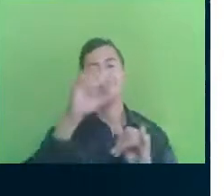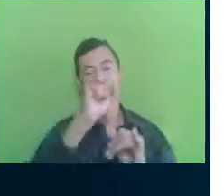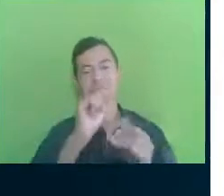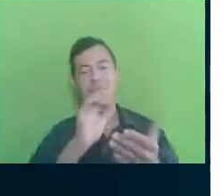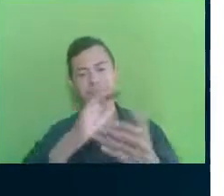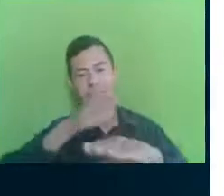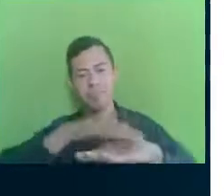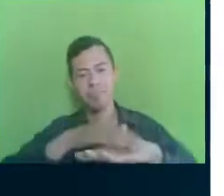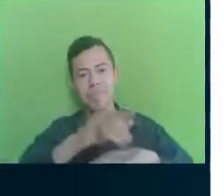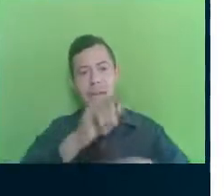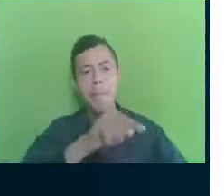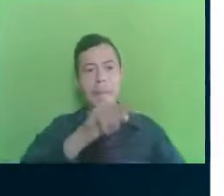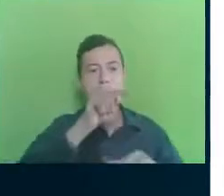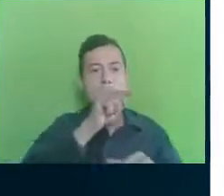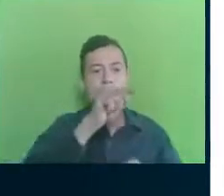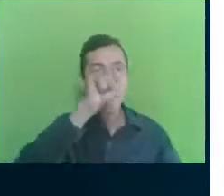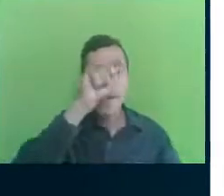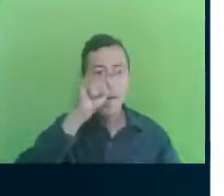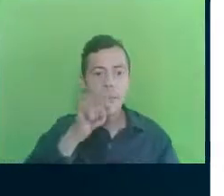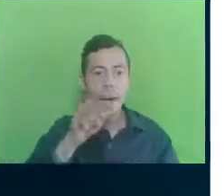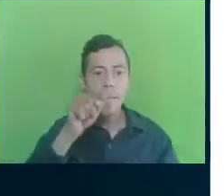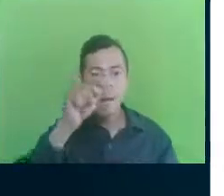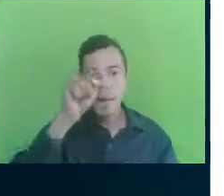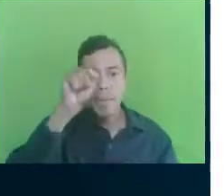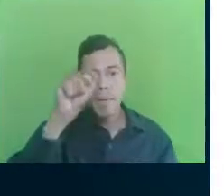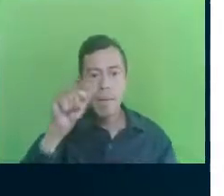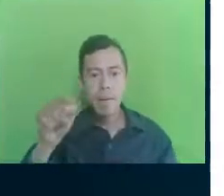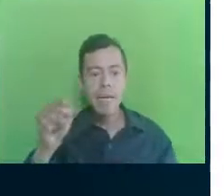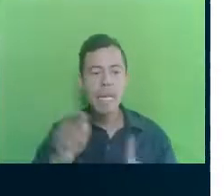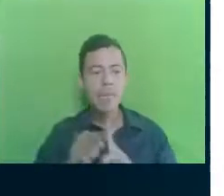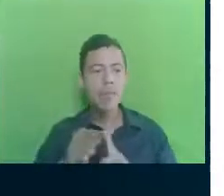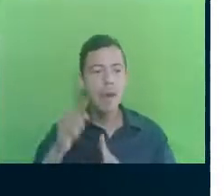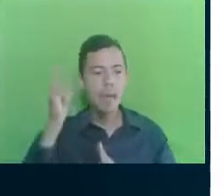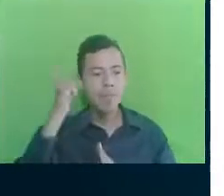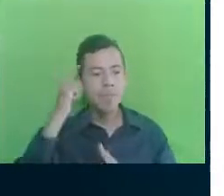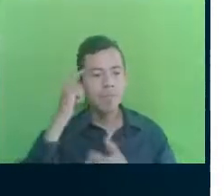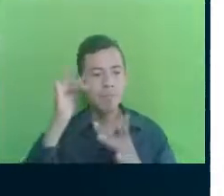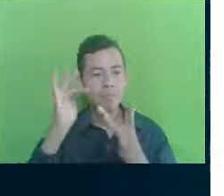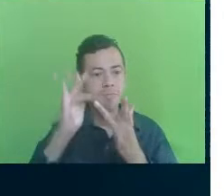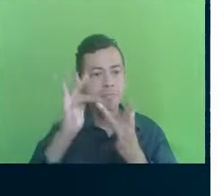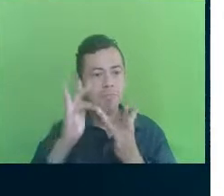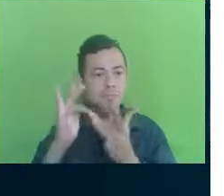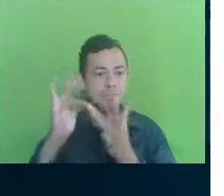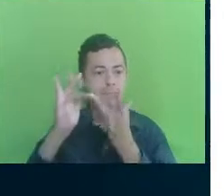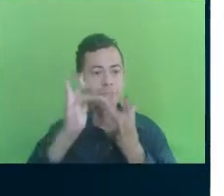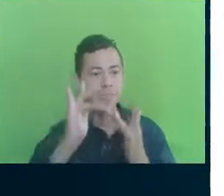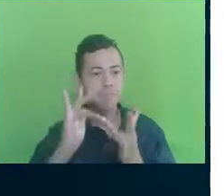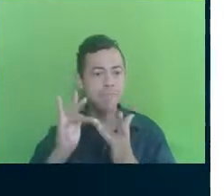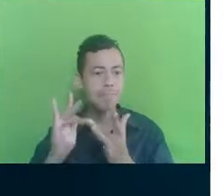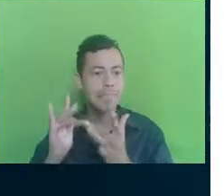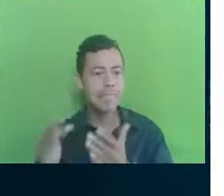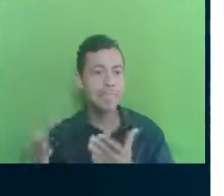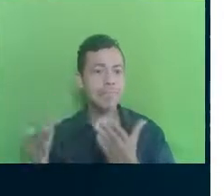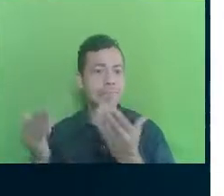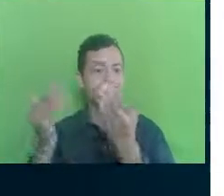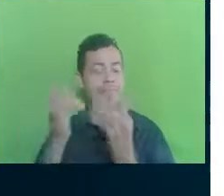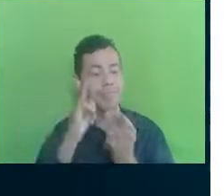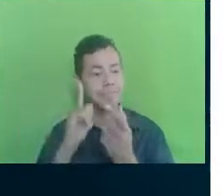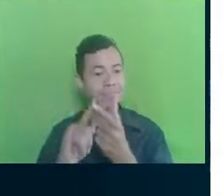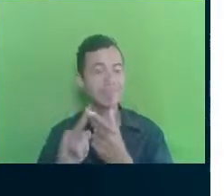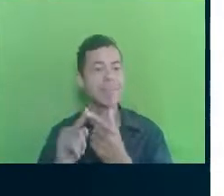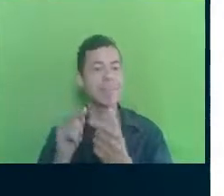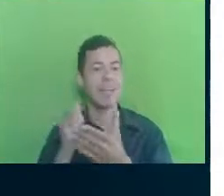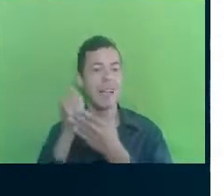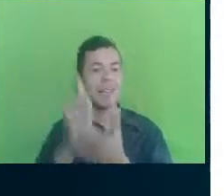están viendo al final del ejercicio es una neurona y es una función. No es nada más que una función y puede ser una función lineal o